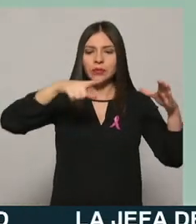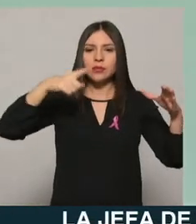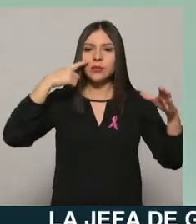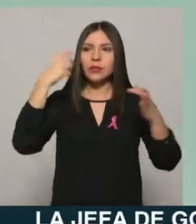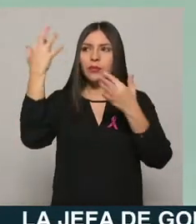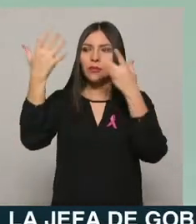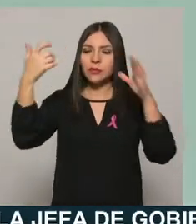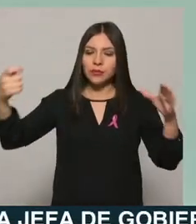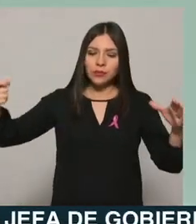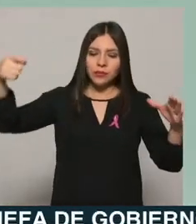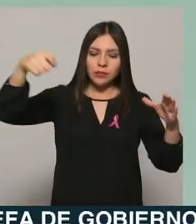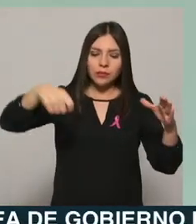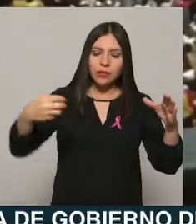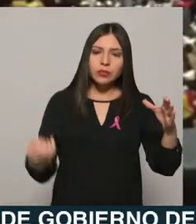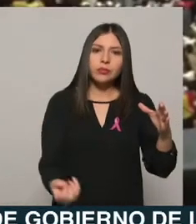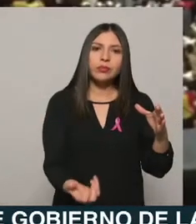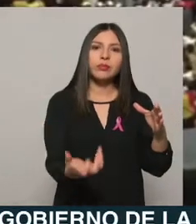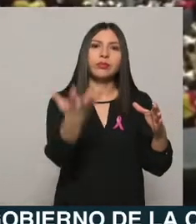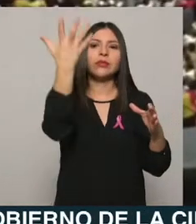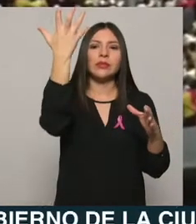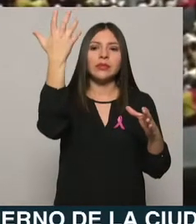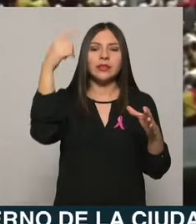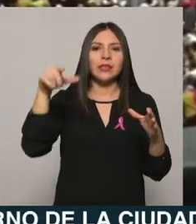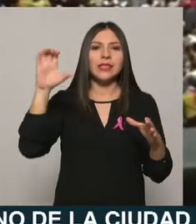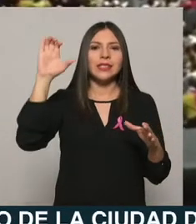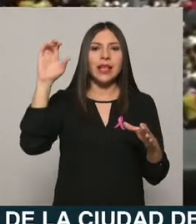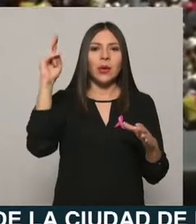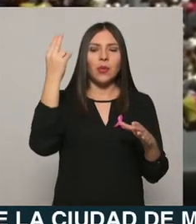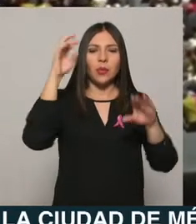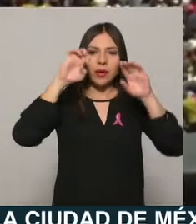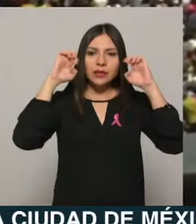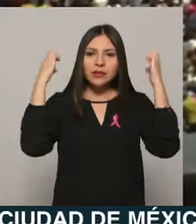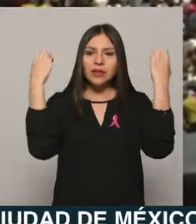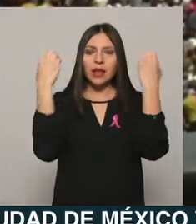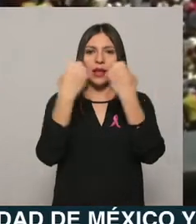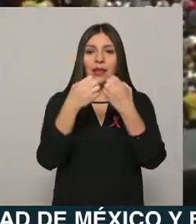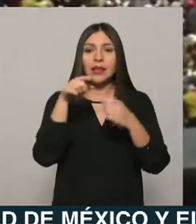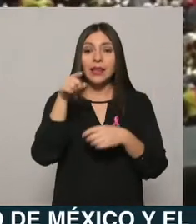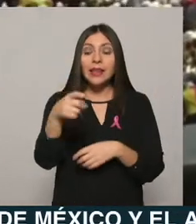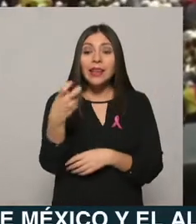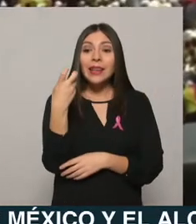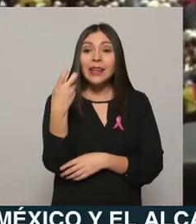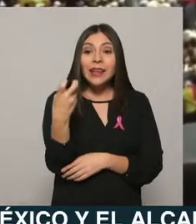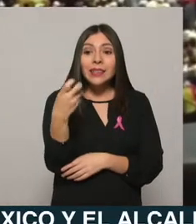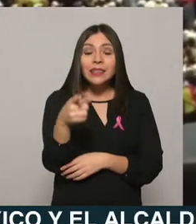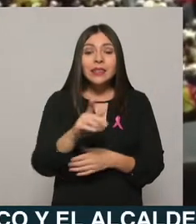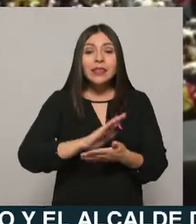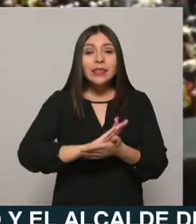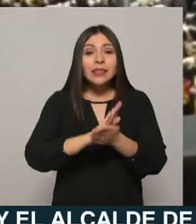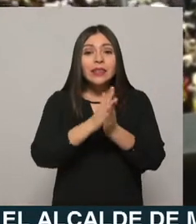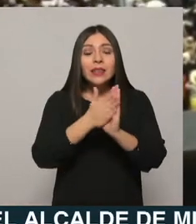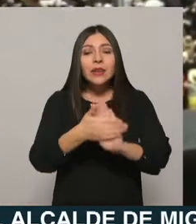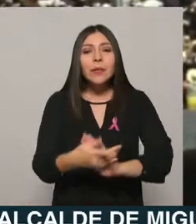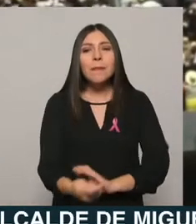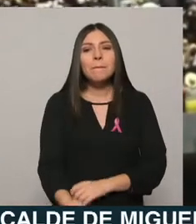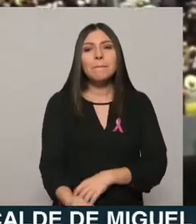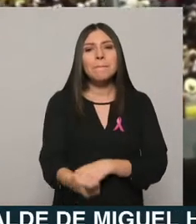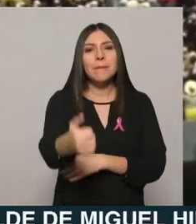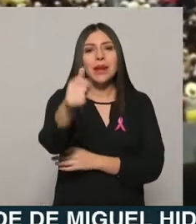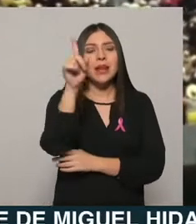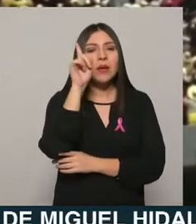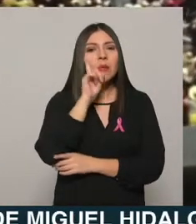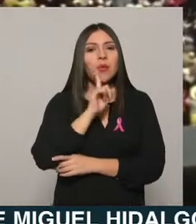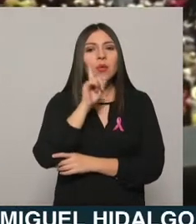para encender y dar inicio a la justa deportiva, convirtiéndose en ese momento en la primera mujer en toda